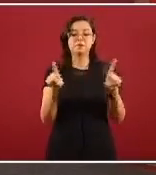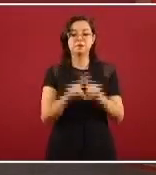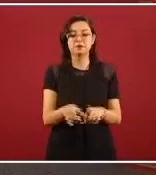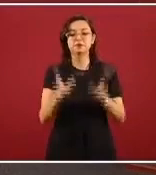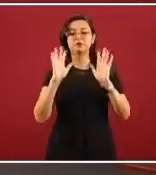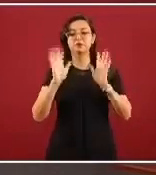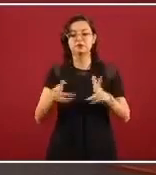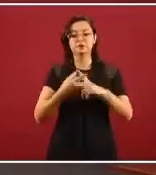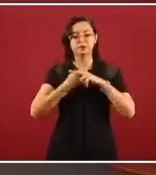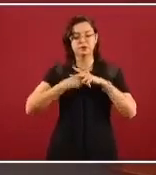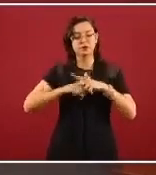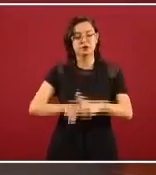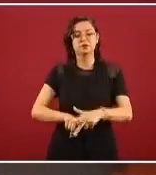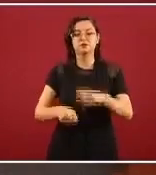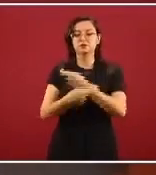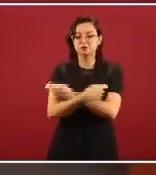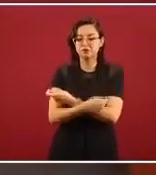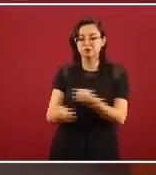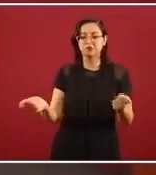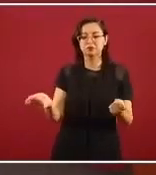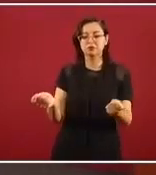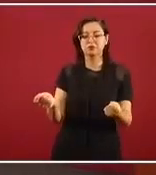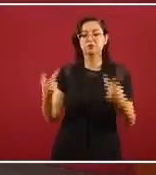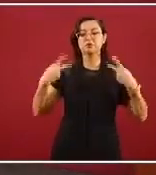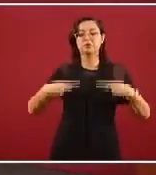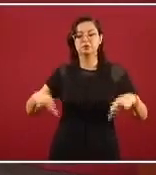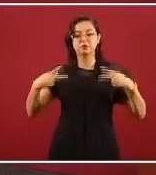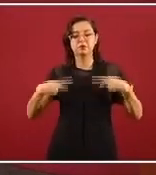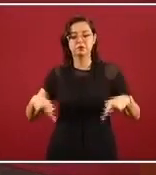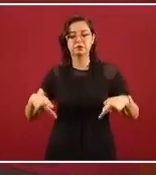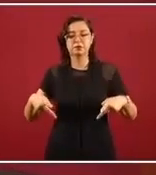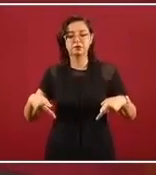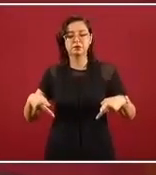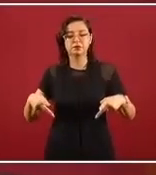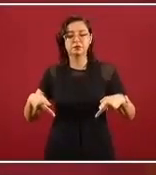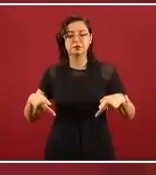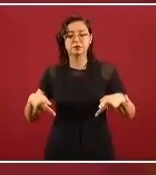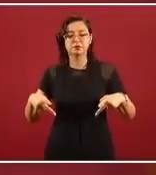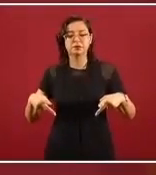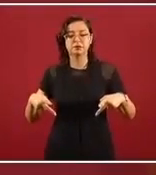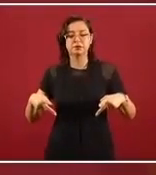fondos para personas con